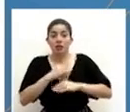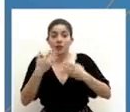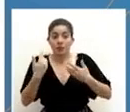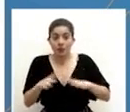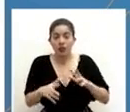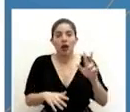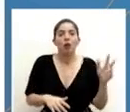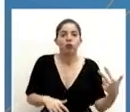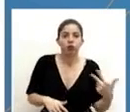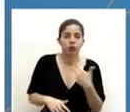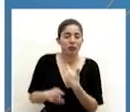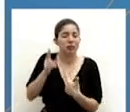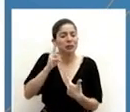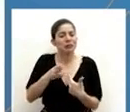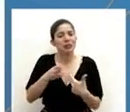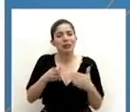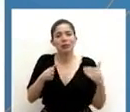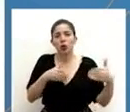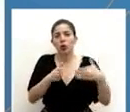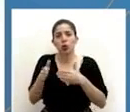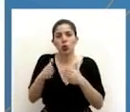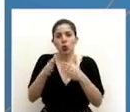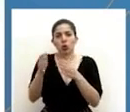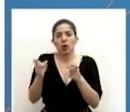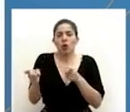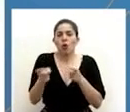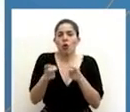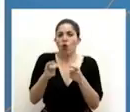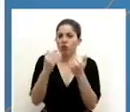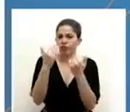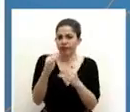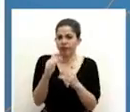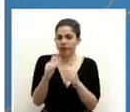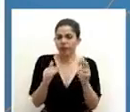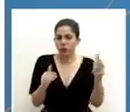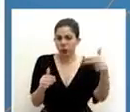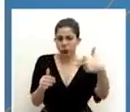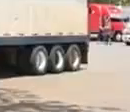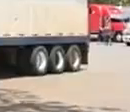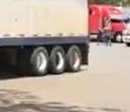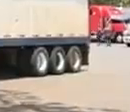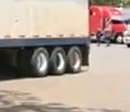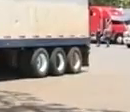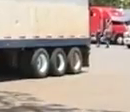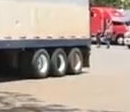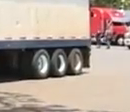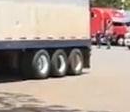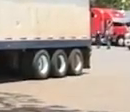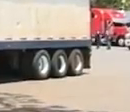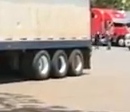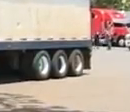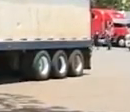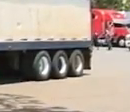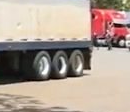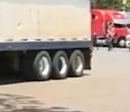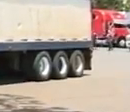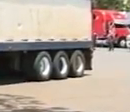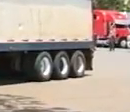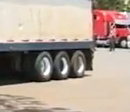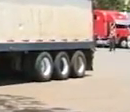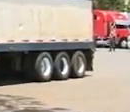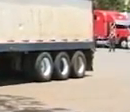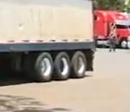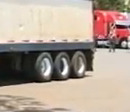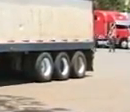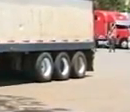va a regresar por esa ruta fiscal controlada o tomar esa dirección. Según datos del Ministerio de Comercio Exterior,